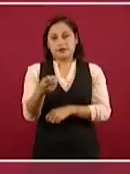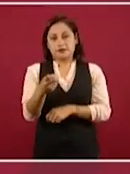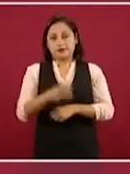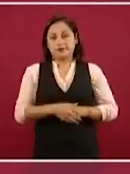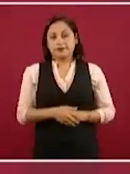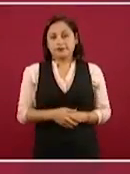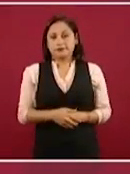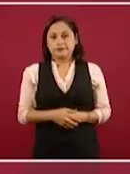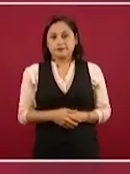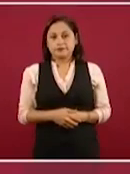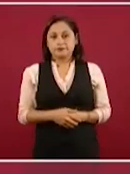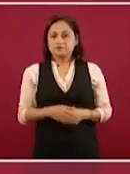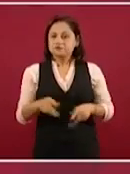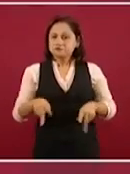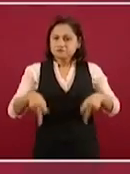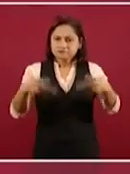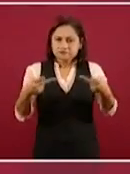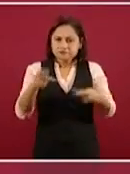de joyas,